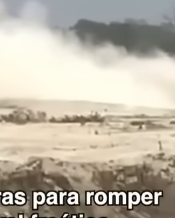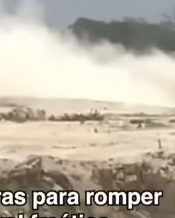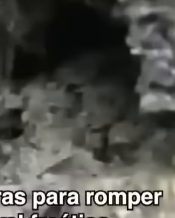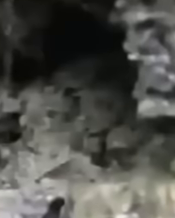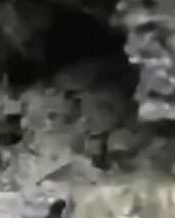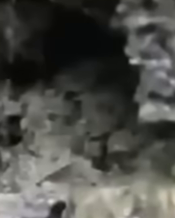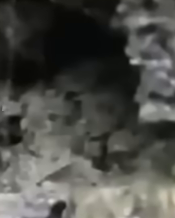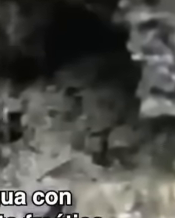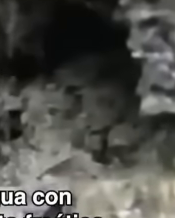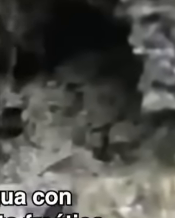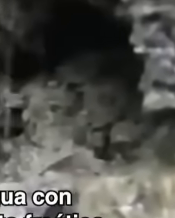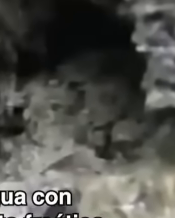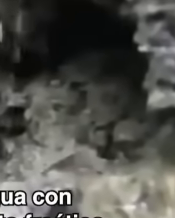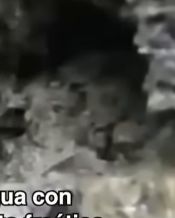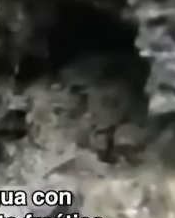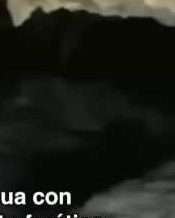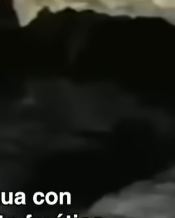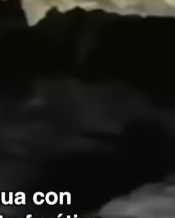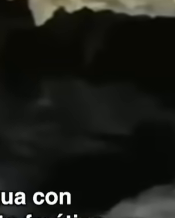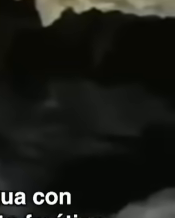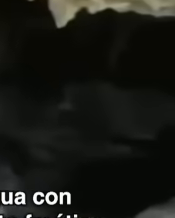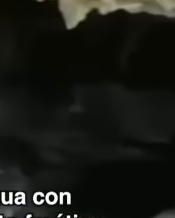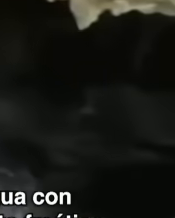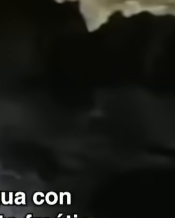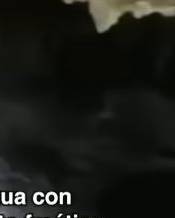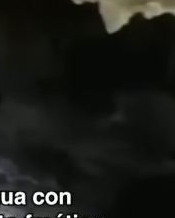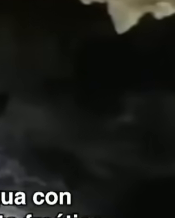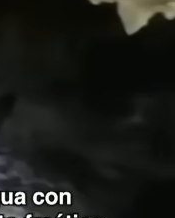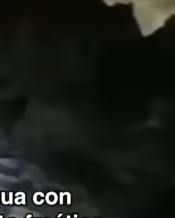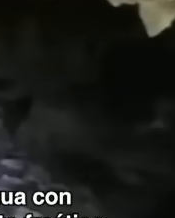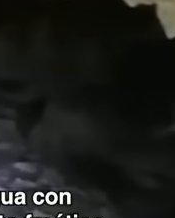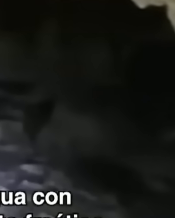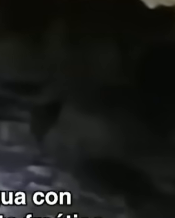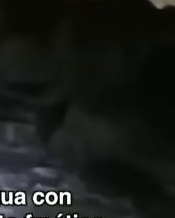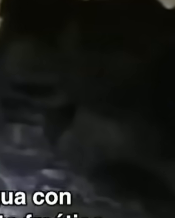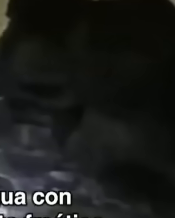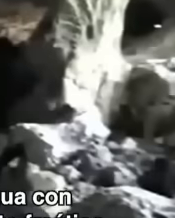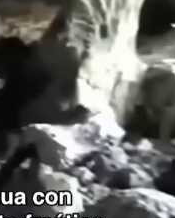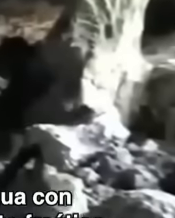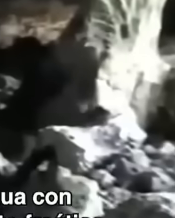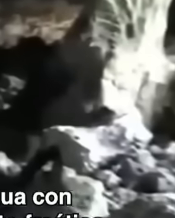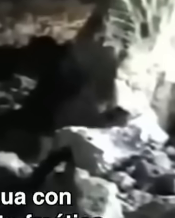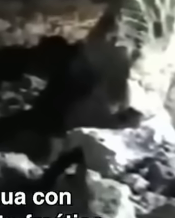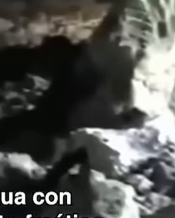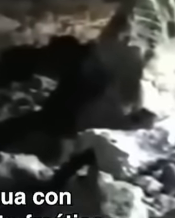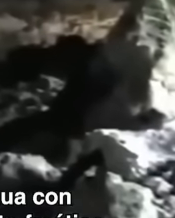Los que conocen Quintana Roo, pues está